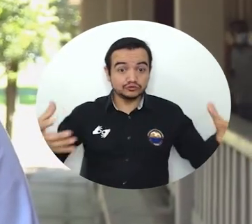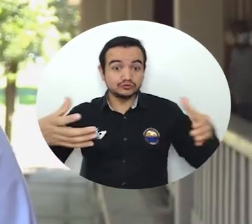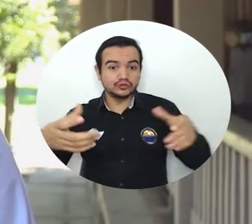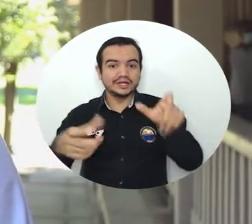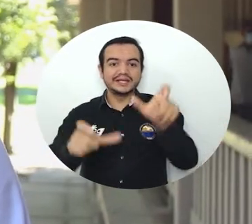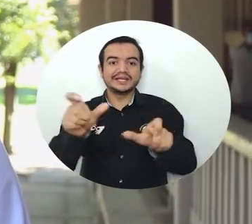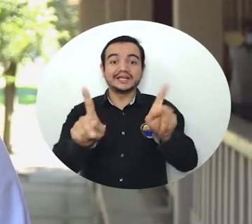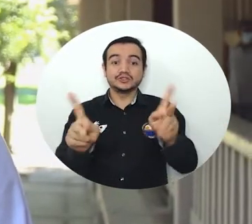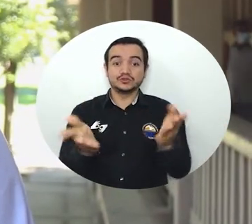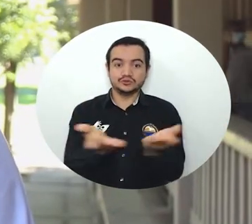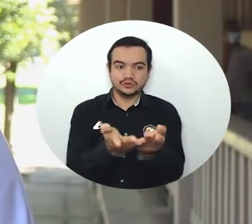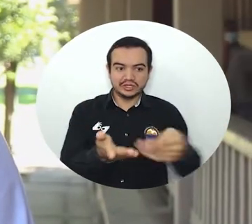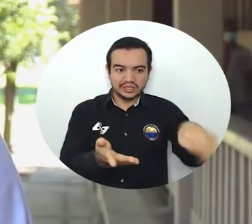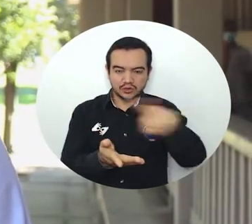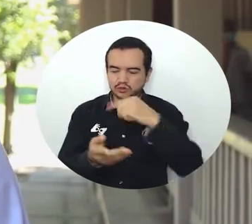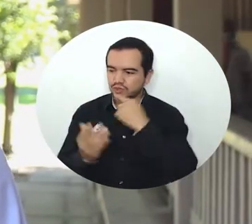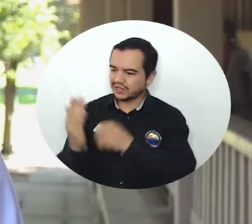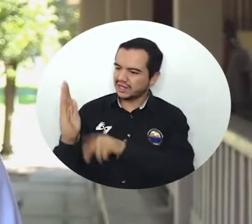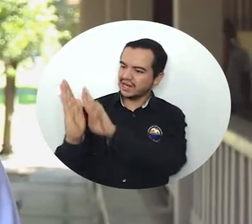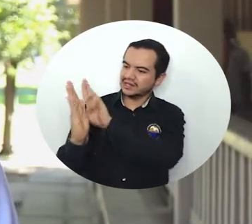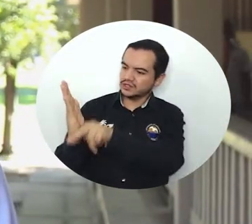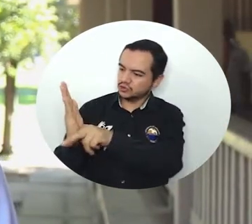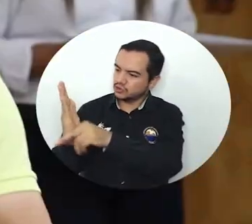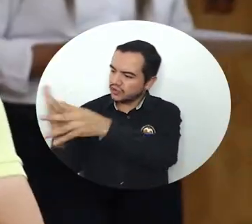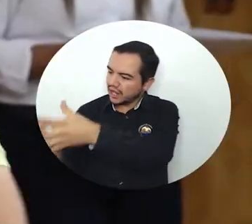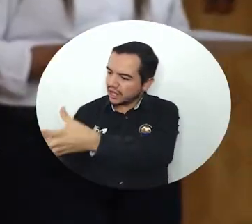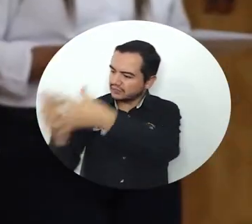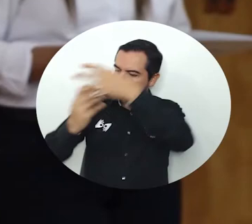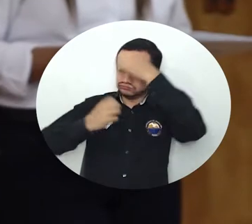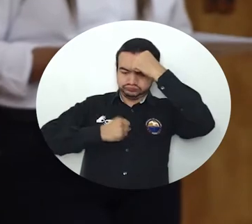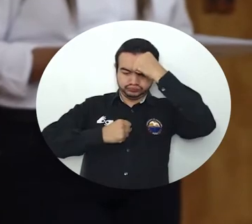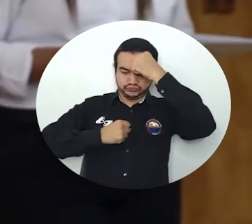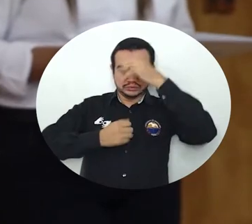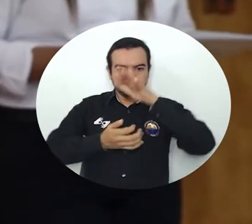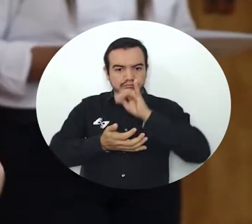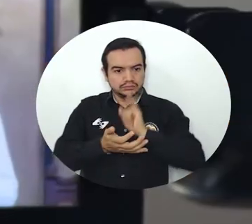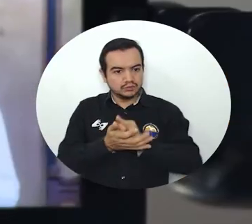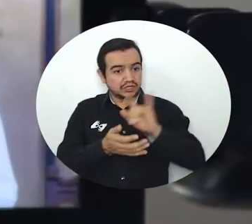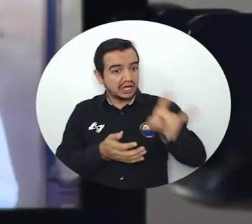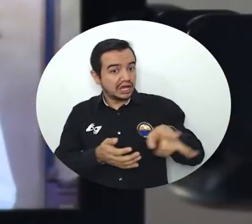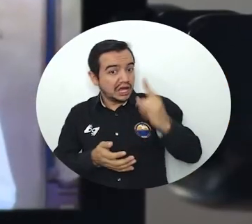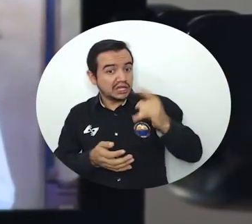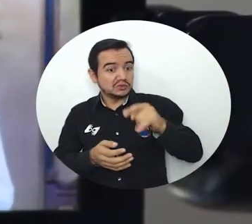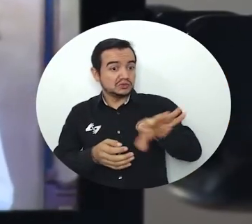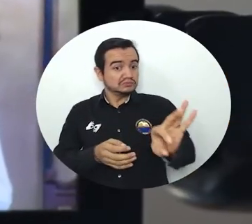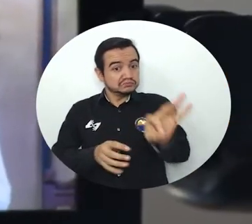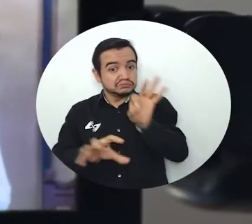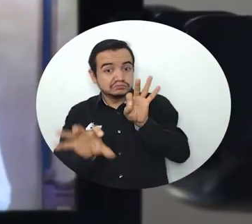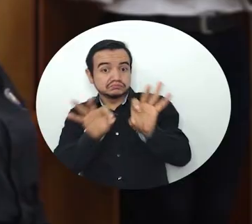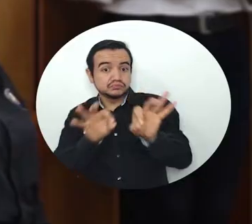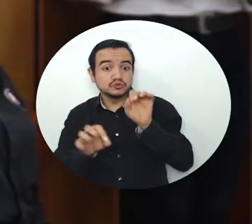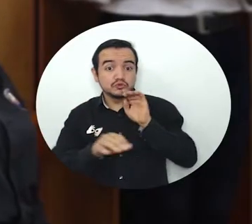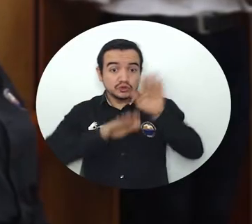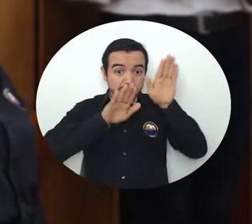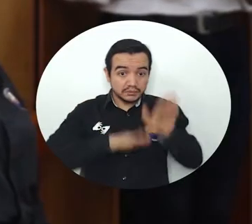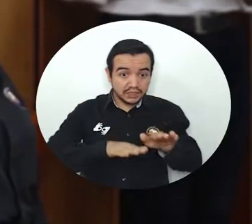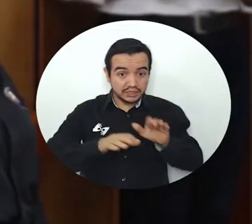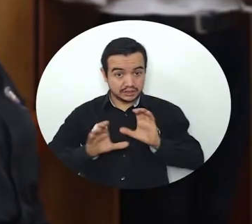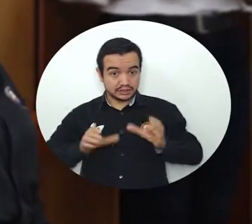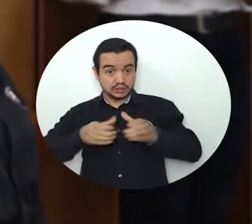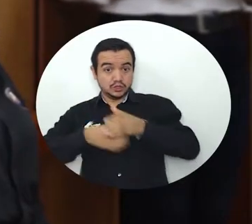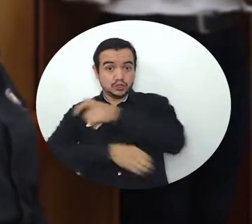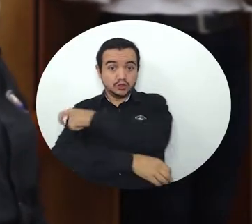estudiantil se apropie de esta resolución y para que sean miembros efectivos en caso que sean elegidos como